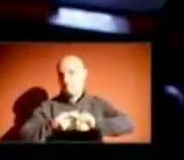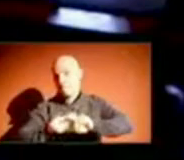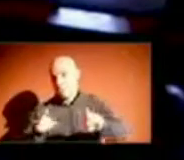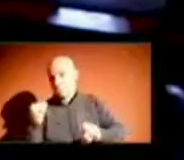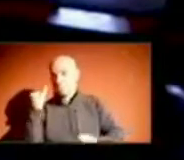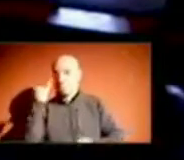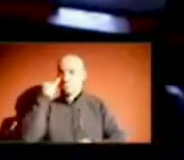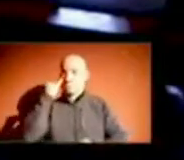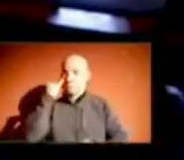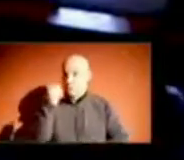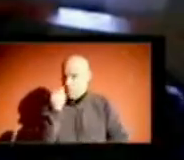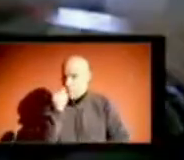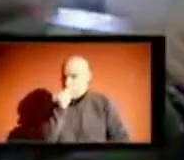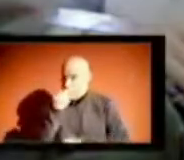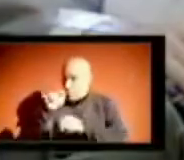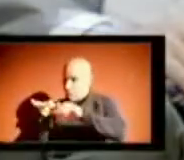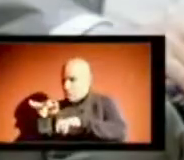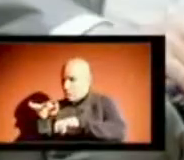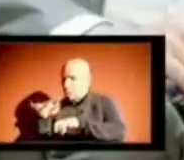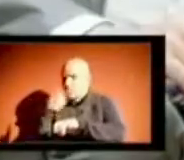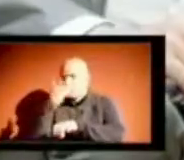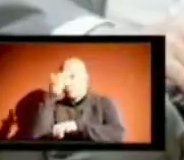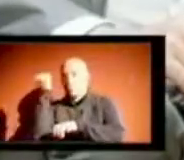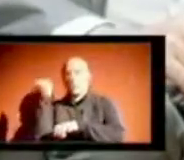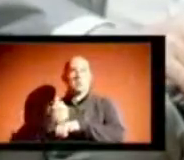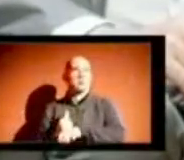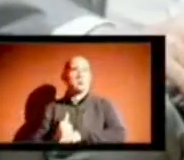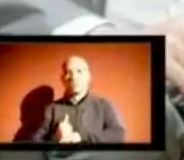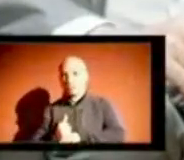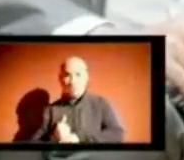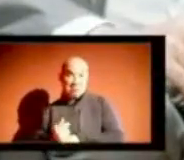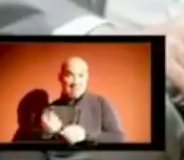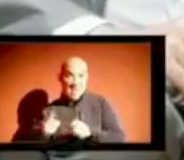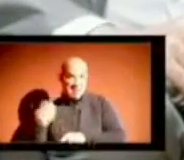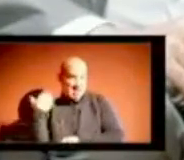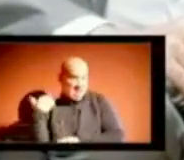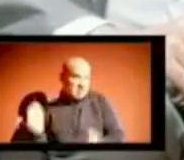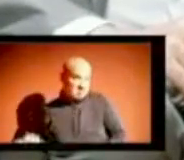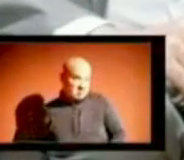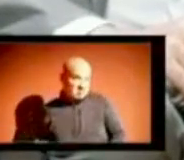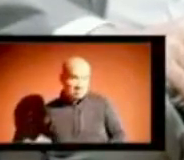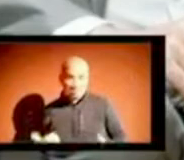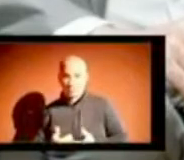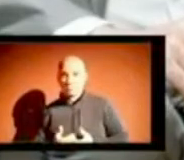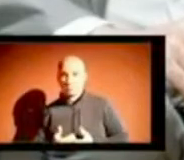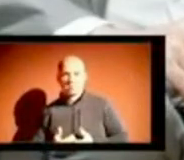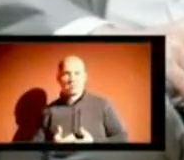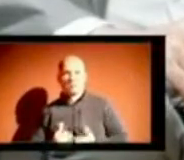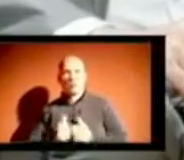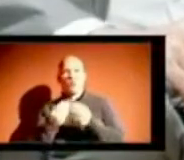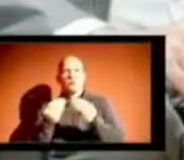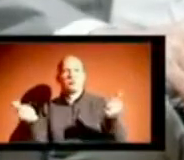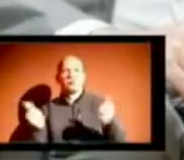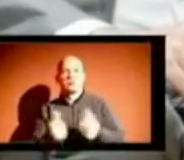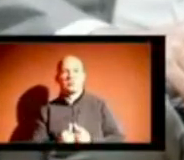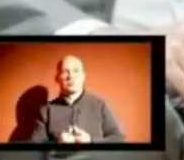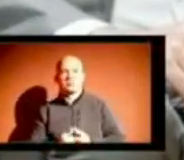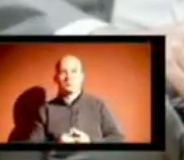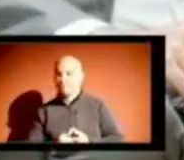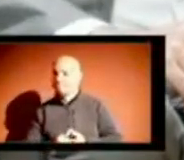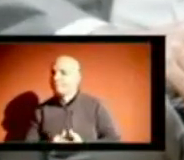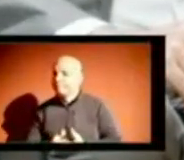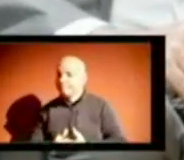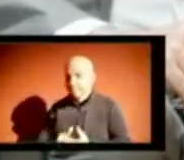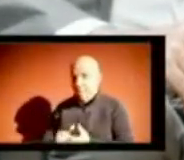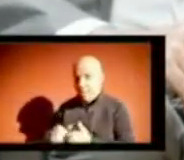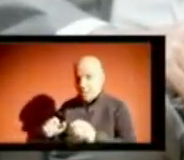de olvidarla, que yo sé que en el pasado también ha habido problemas quizás con eso, pues ¿cómo se soluciona eso? Hay un proceso, la misma